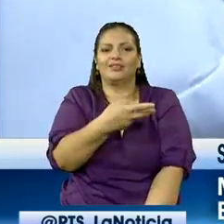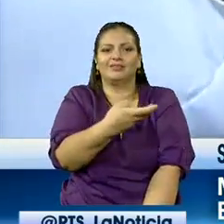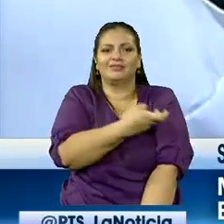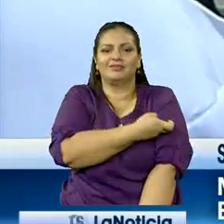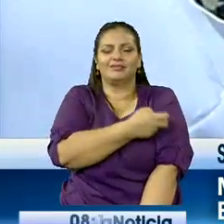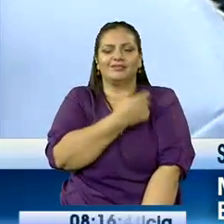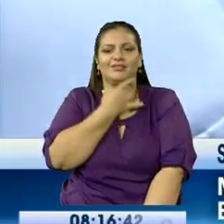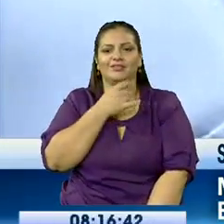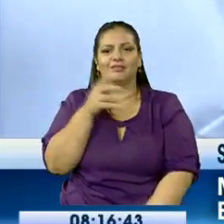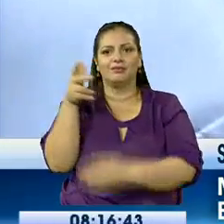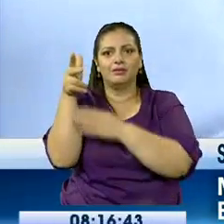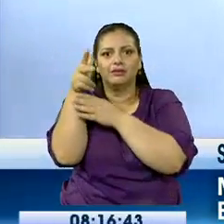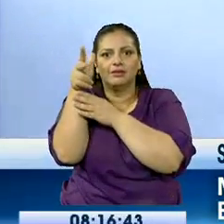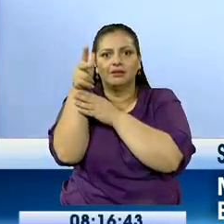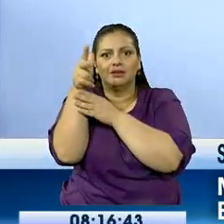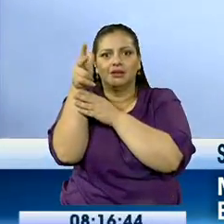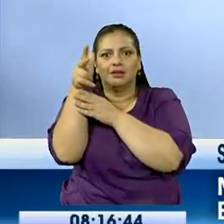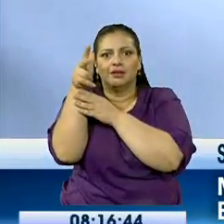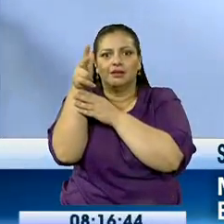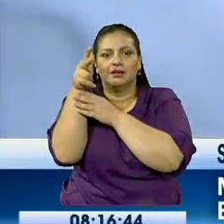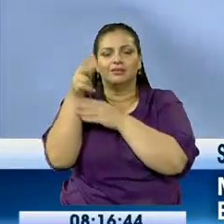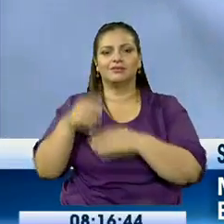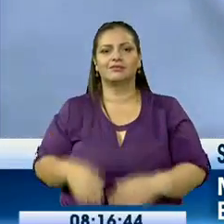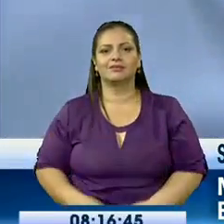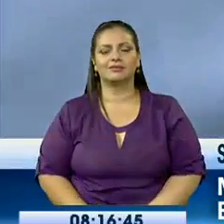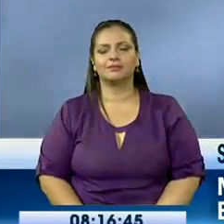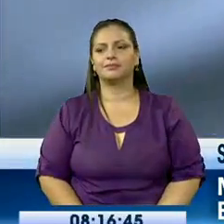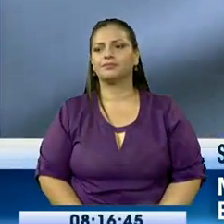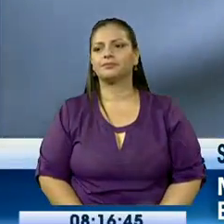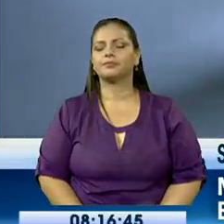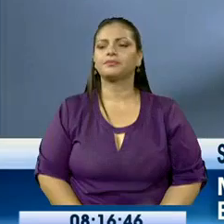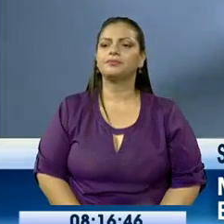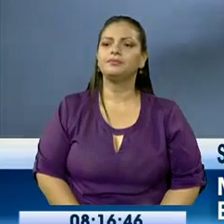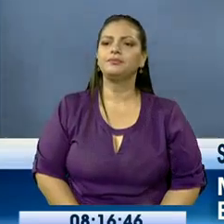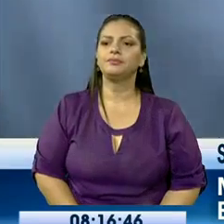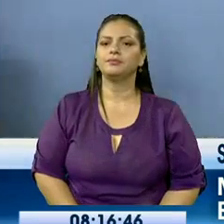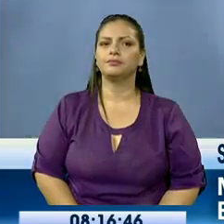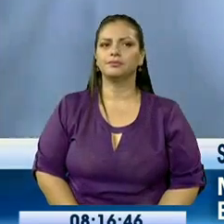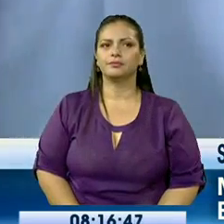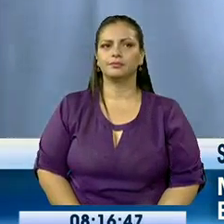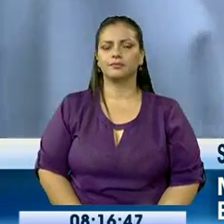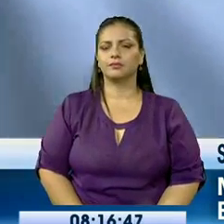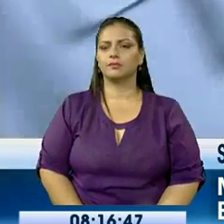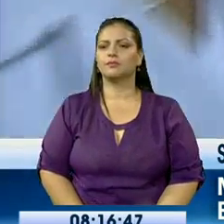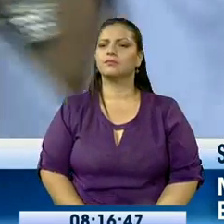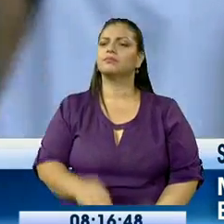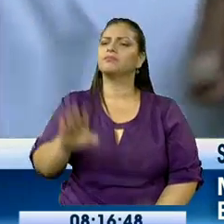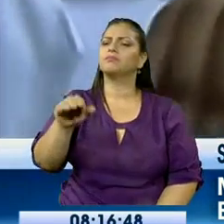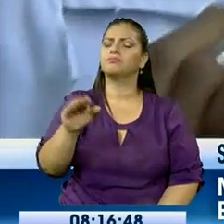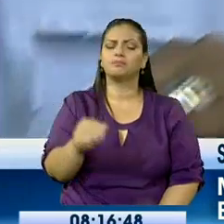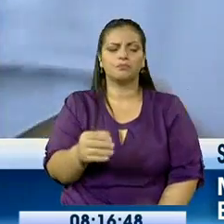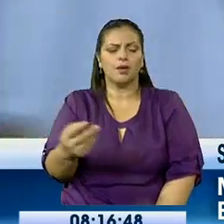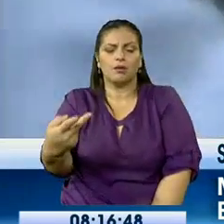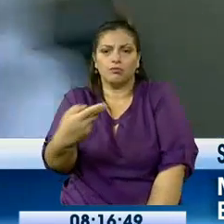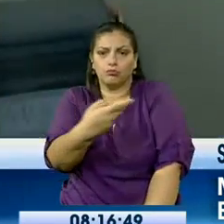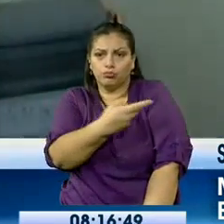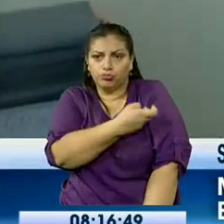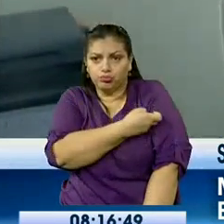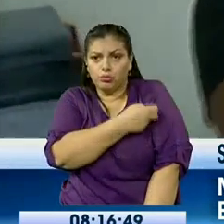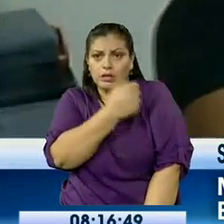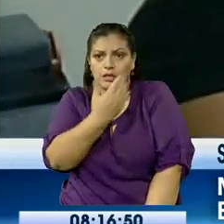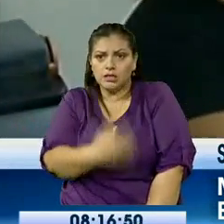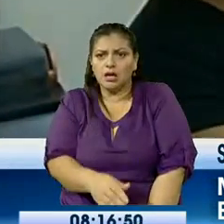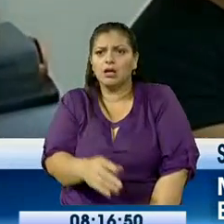No tiene efectos. Eso es importante. ¿Existen efectos secundarios luego de la aplicación de la vacuna? Que le dé una ligera